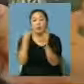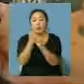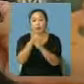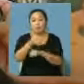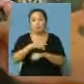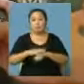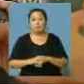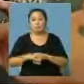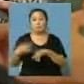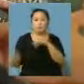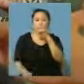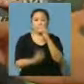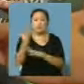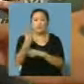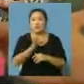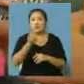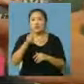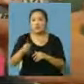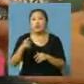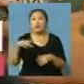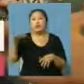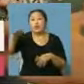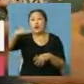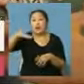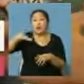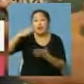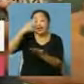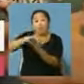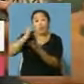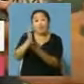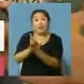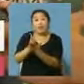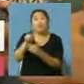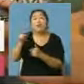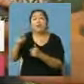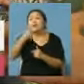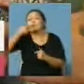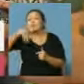Lo hemos creado en el departamento Santa Bárbara.